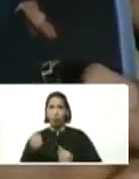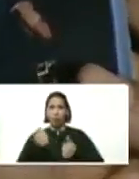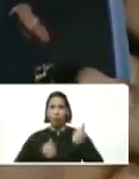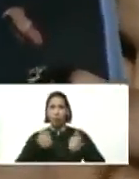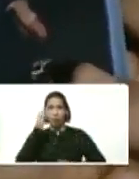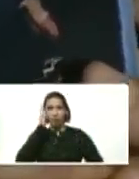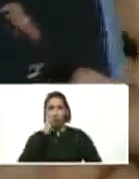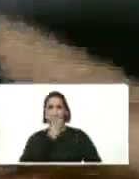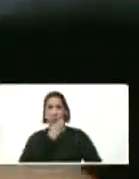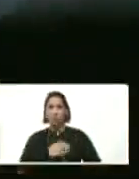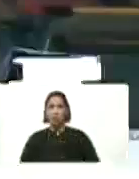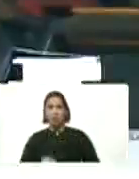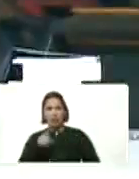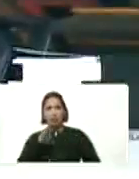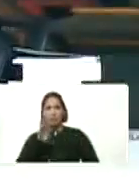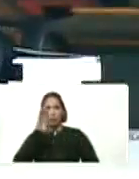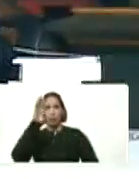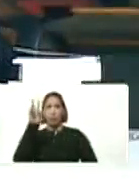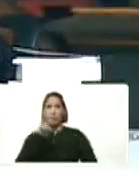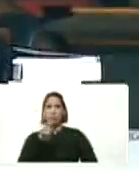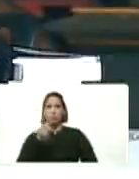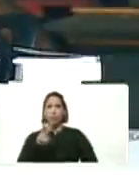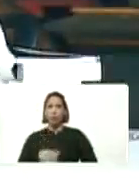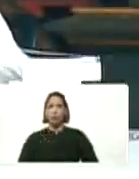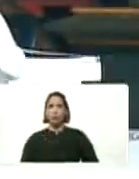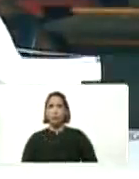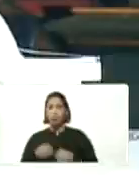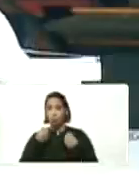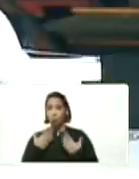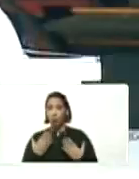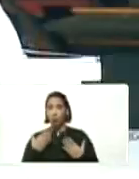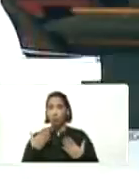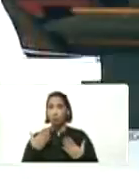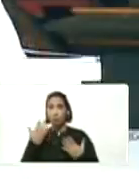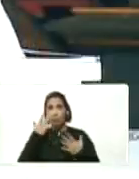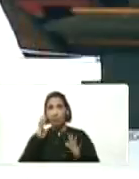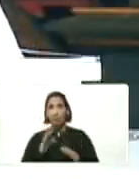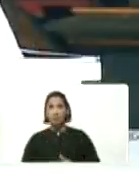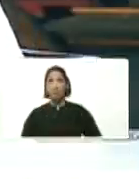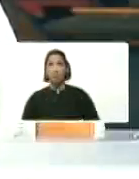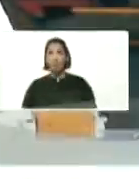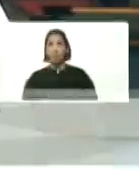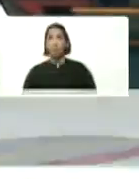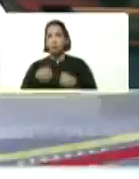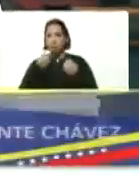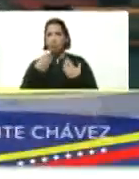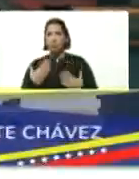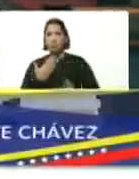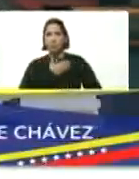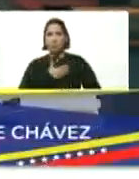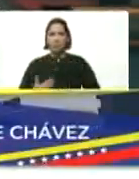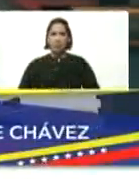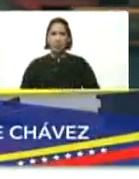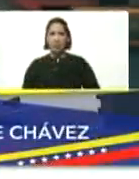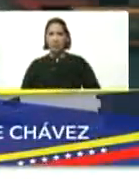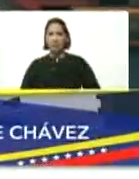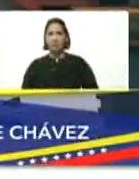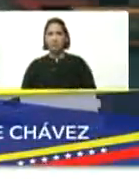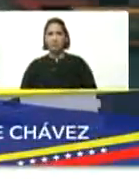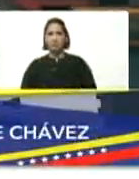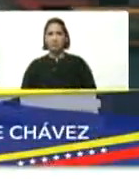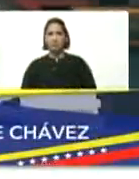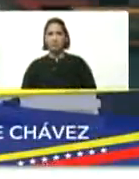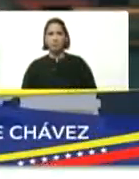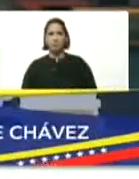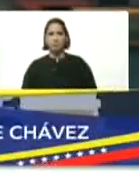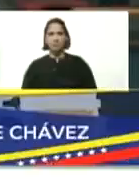futuro de Venezuela. Bueno, Frazo, ¿qué te parece, mijo? Muy bien, presidente. Frazo, quítate la máscara, te quiero ver la cara,